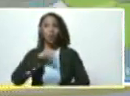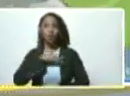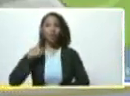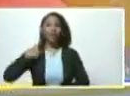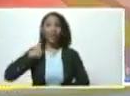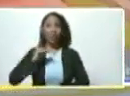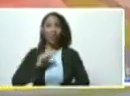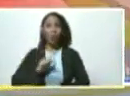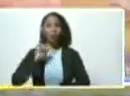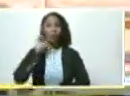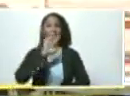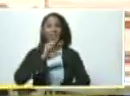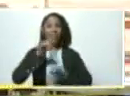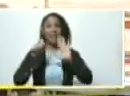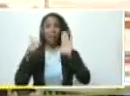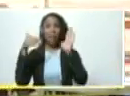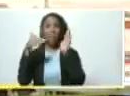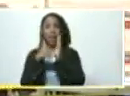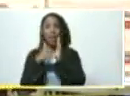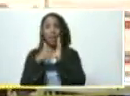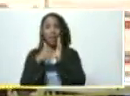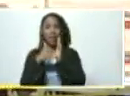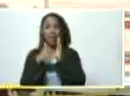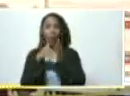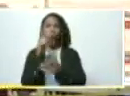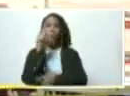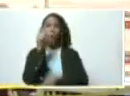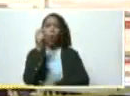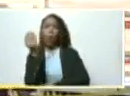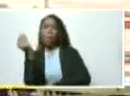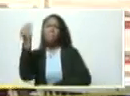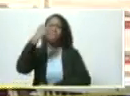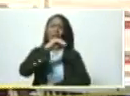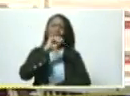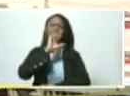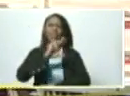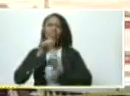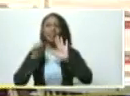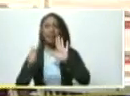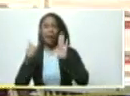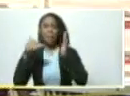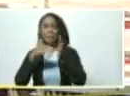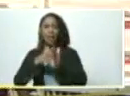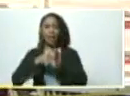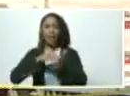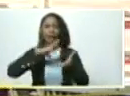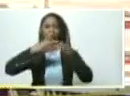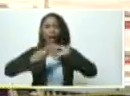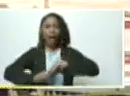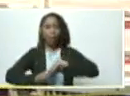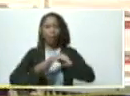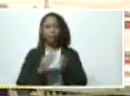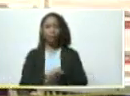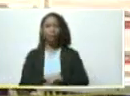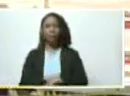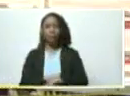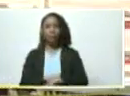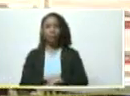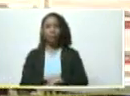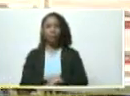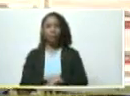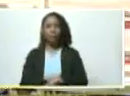tenemos 36.000, un poco más de 36.000 comités locales de abastecimiento y producción,